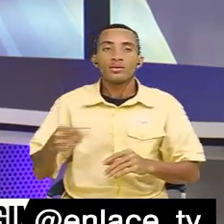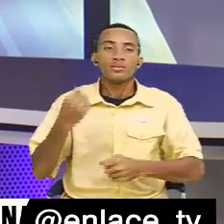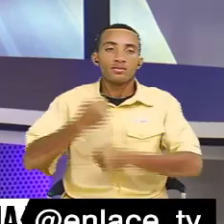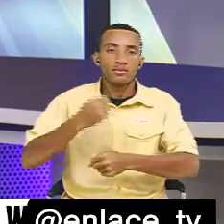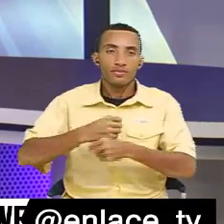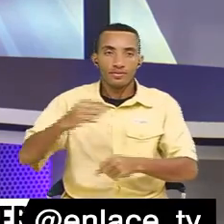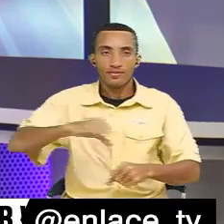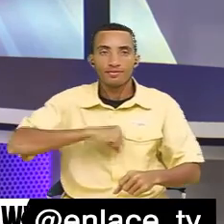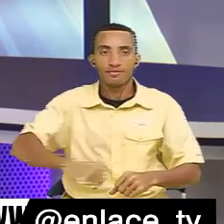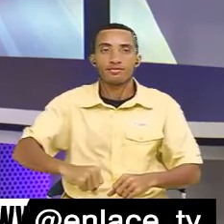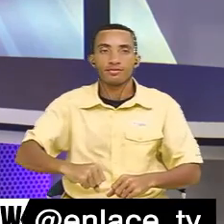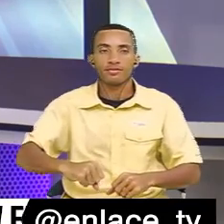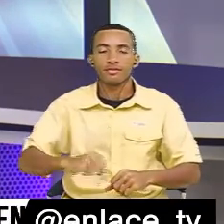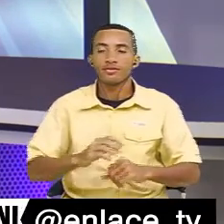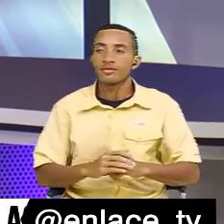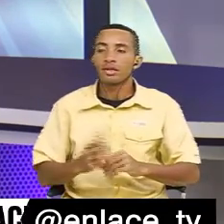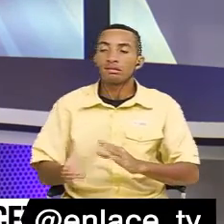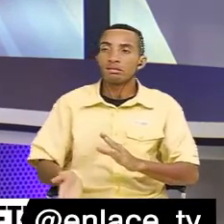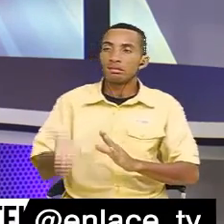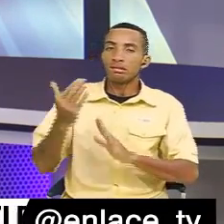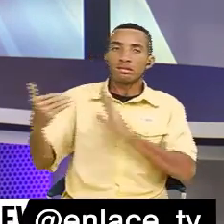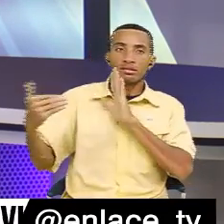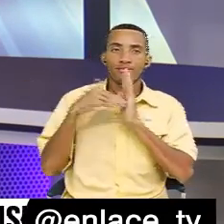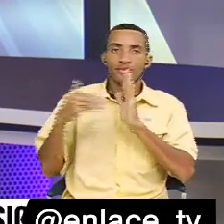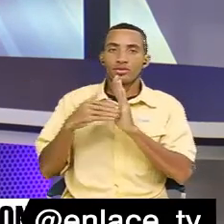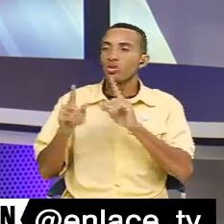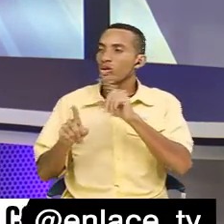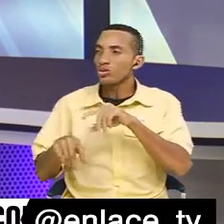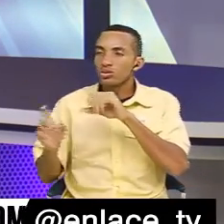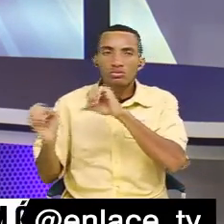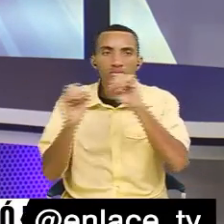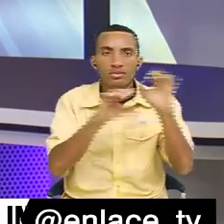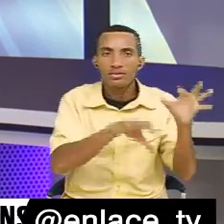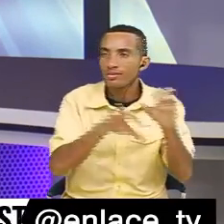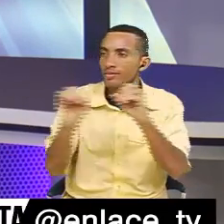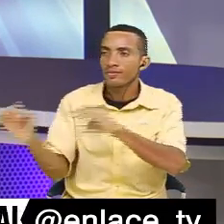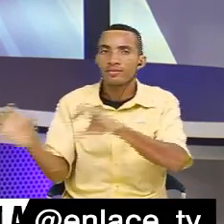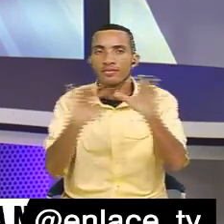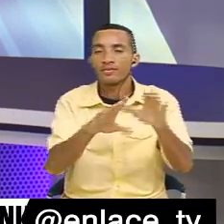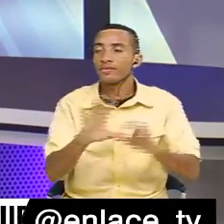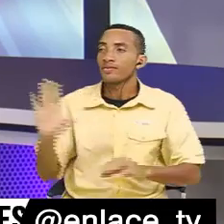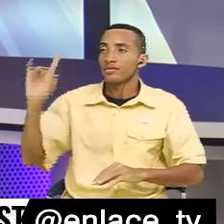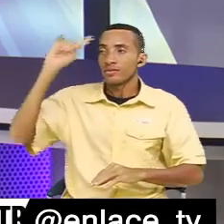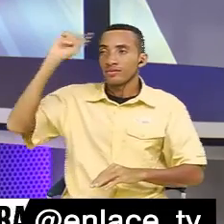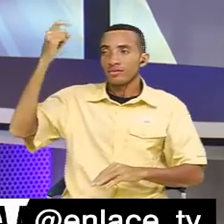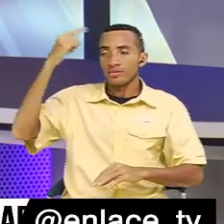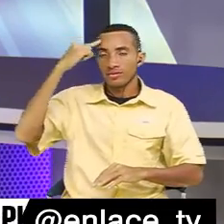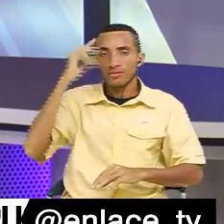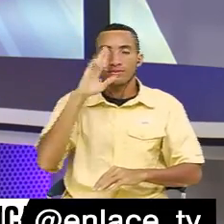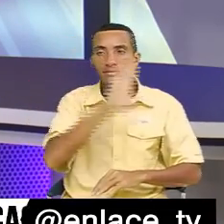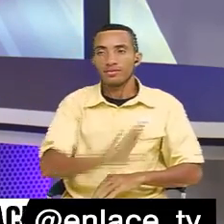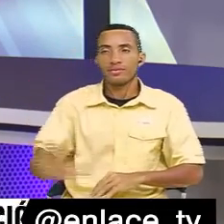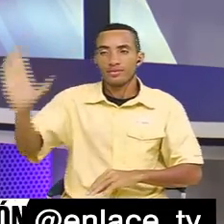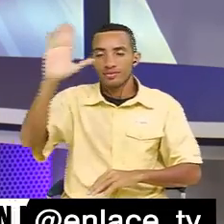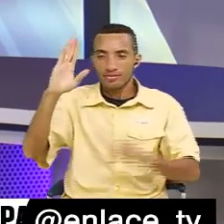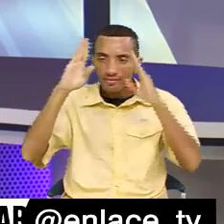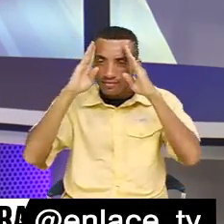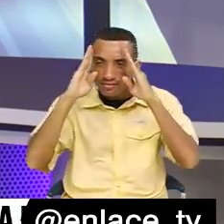se denuncia aumento de amenazas y desplazamiento en Barranca Bermeja. Piden atención al gobierno nacional para garantizar la seguridad de la